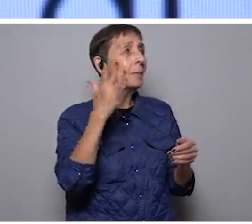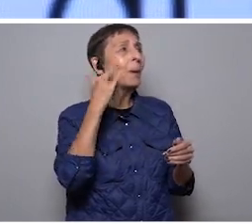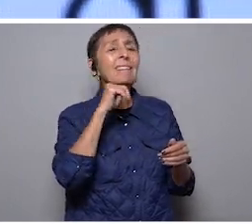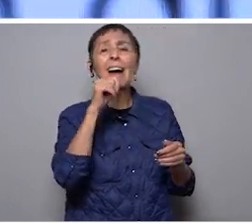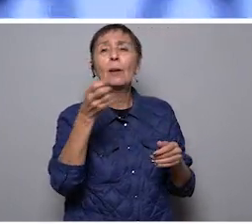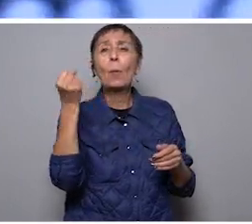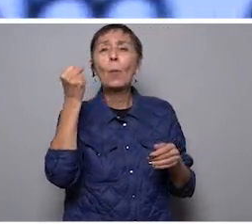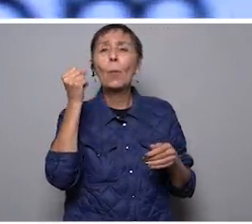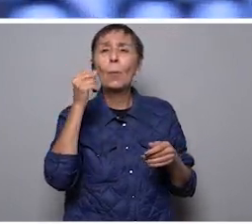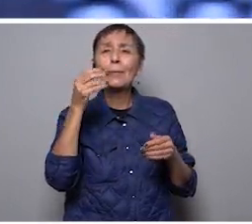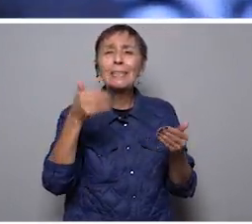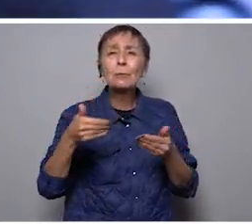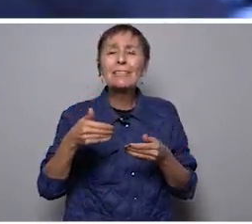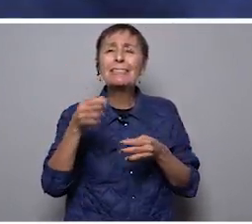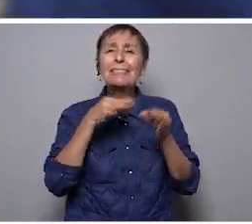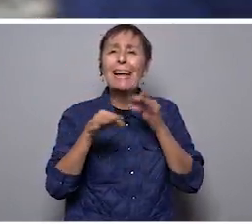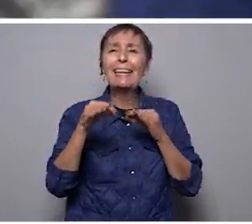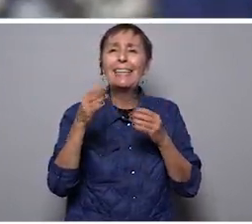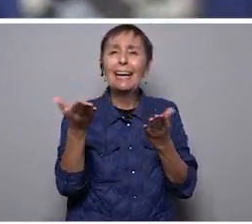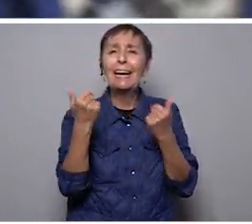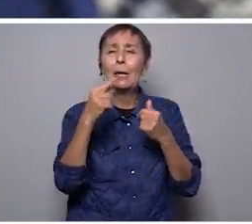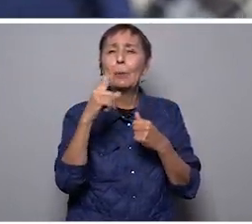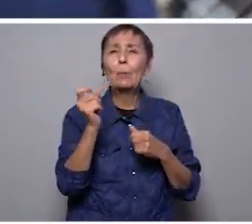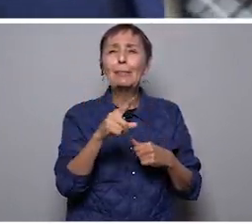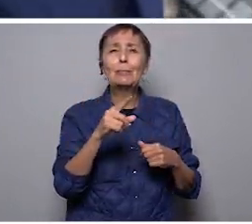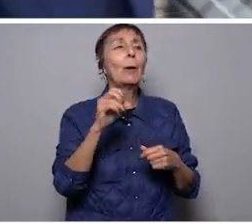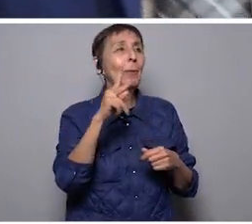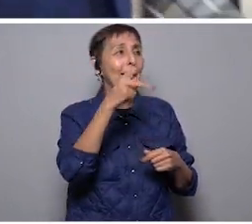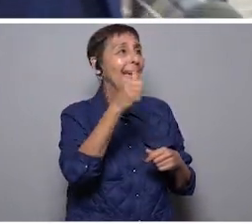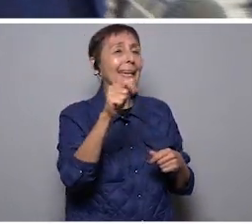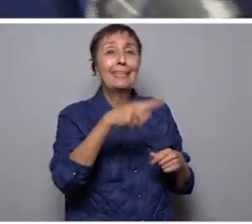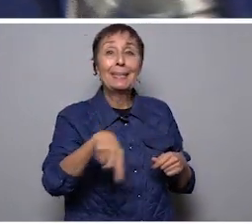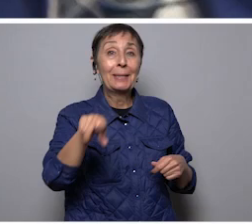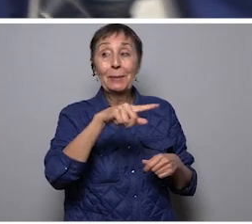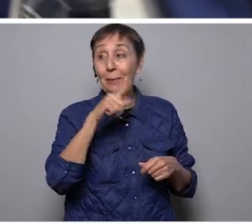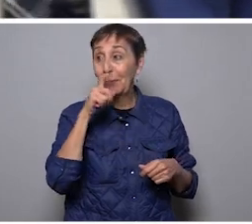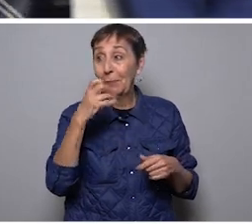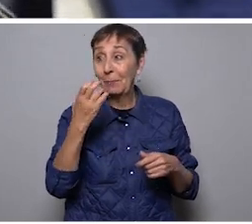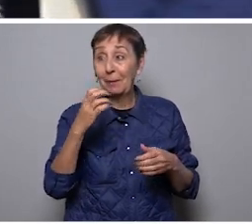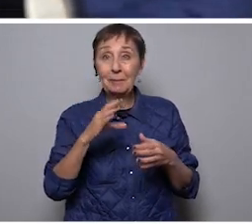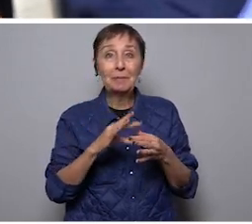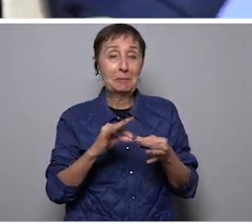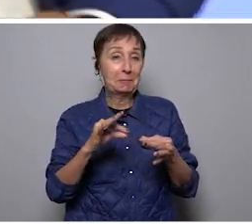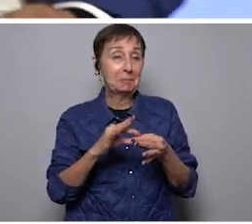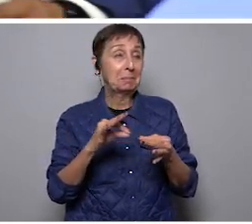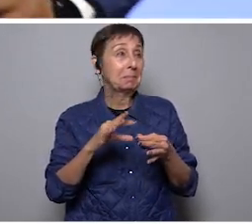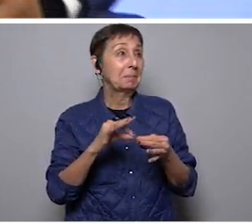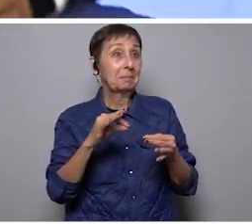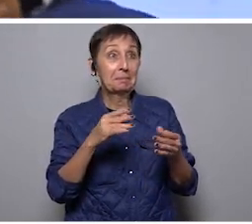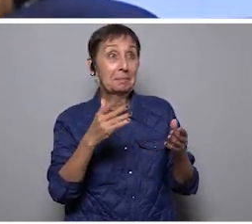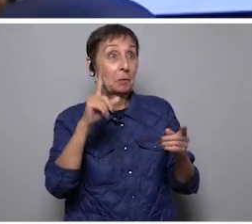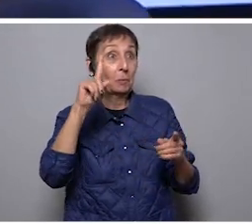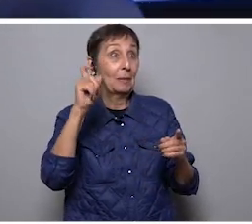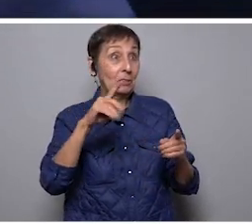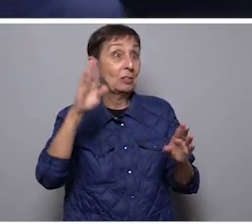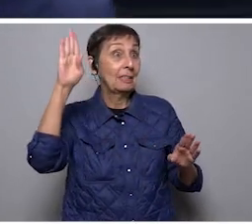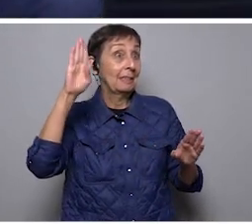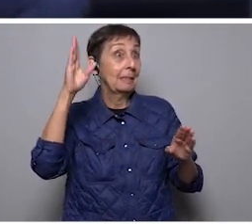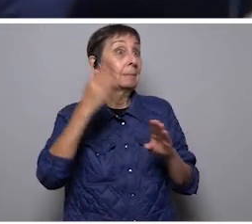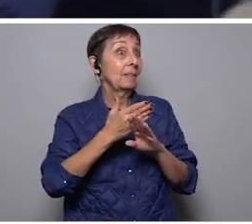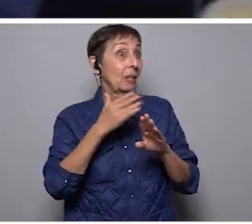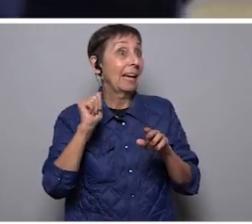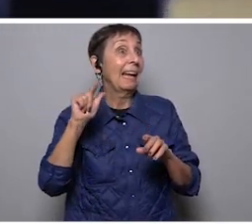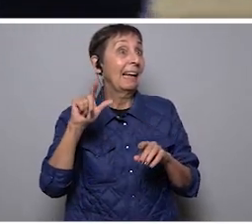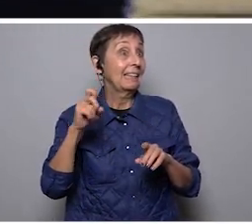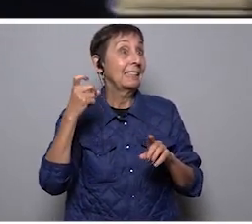pregunta habrá alguna pregunta alguien que quiera comentar sobre este ejercicio antes de que cerremos Alex